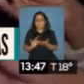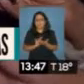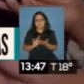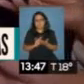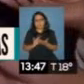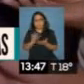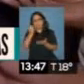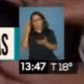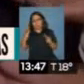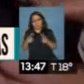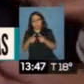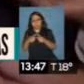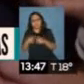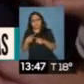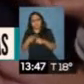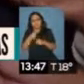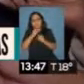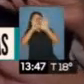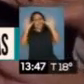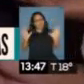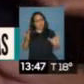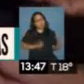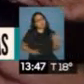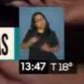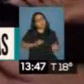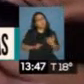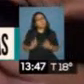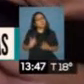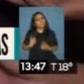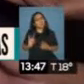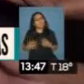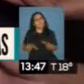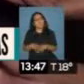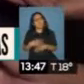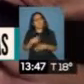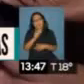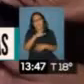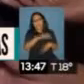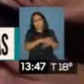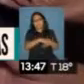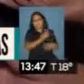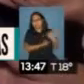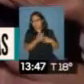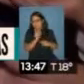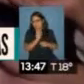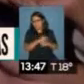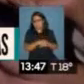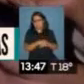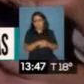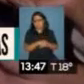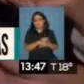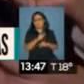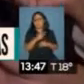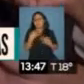oficialista ha tratado de clarificar los hechos, pero yo creo que no le corresponde a él hacerlo, sino que